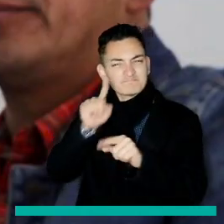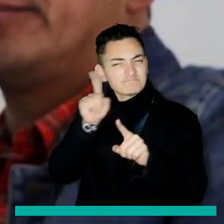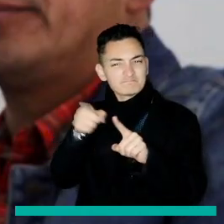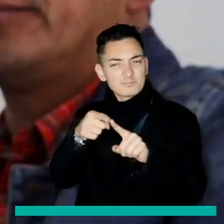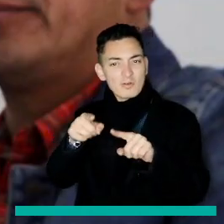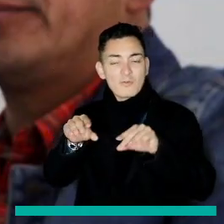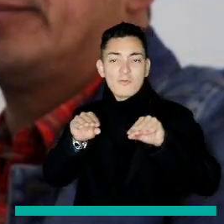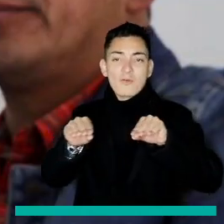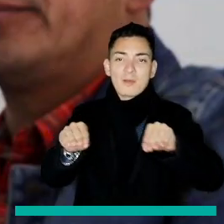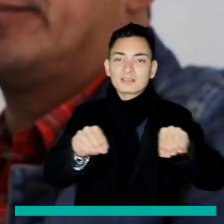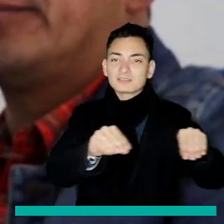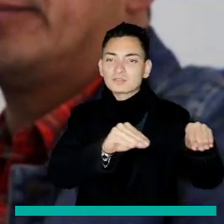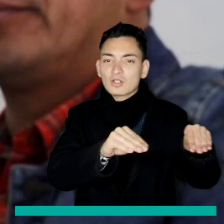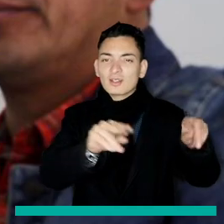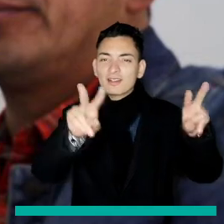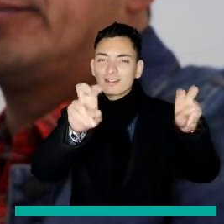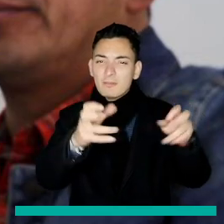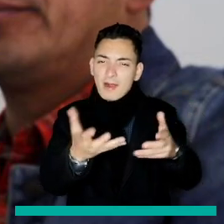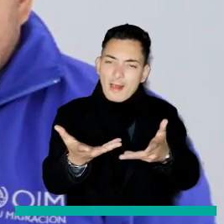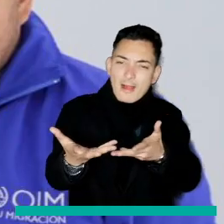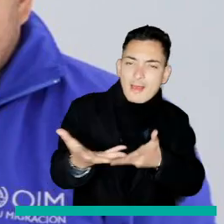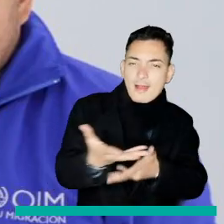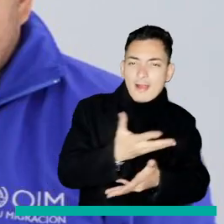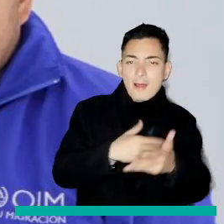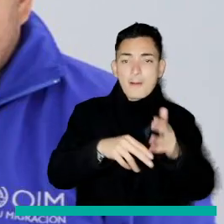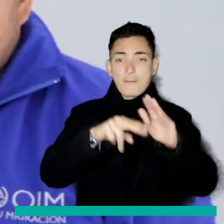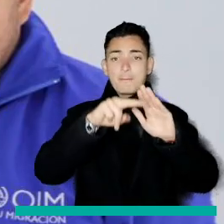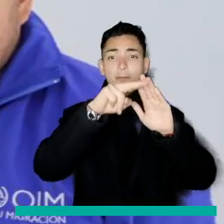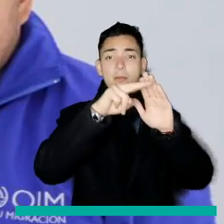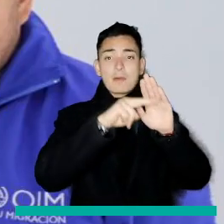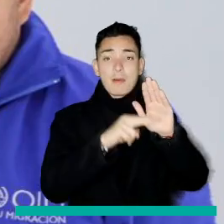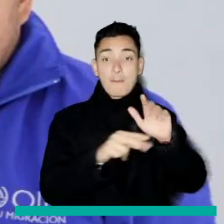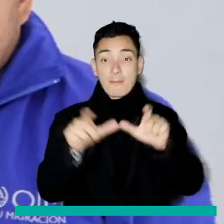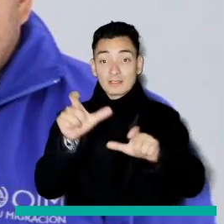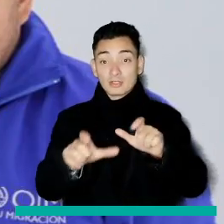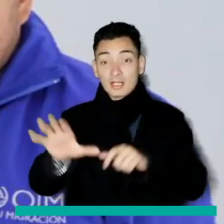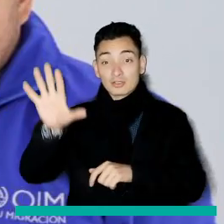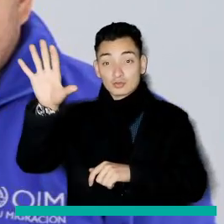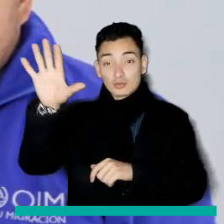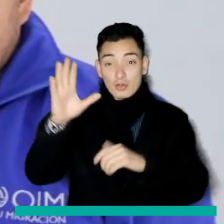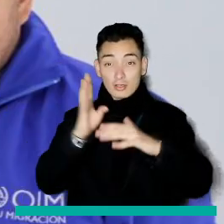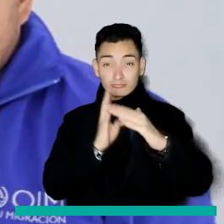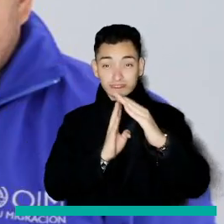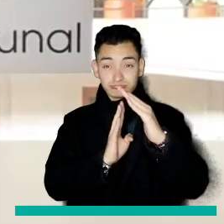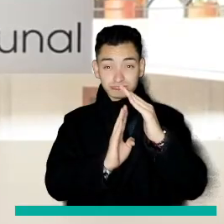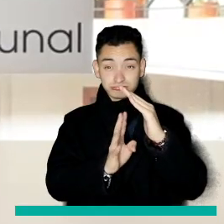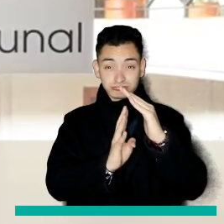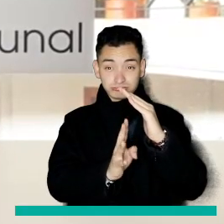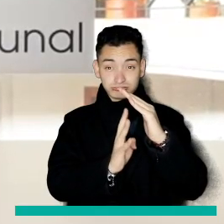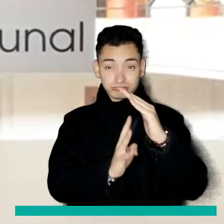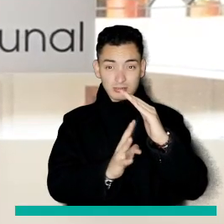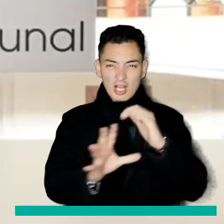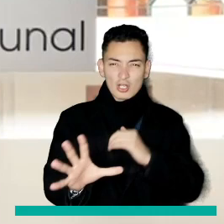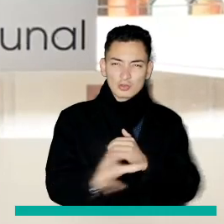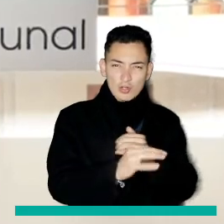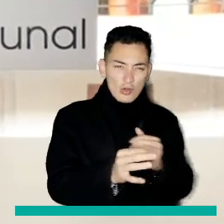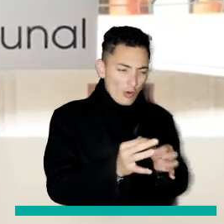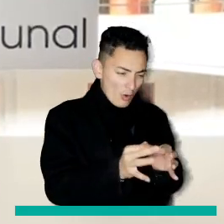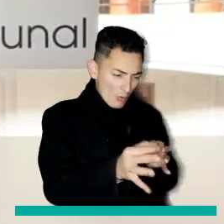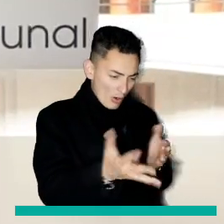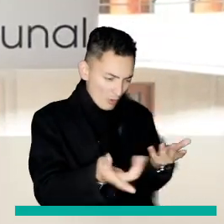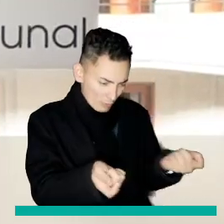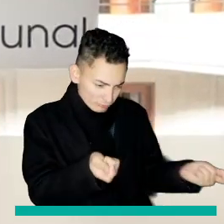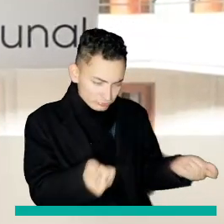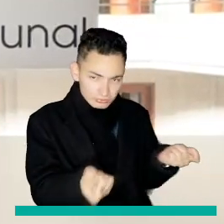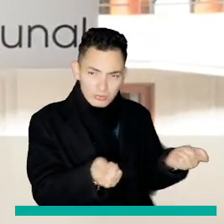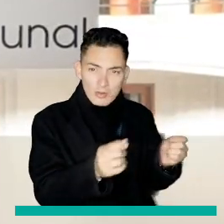capacitación y socializarles todo el tema normativo migratorio y apoyarlos en el manejo de todo este tipo de población